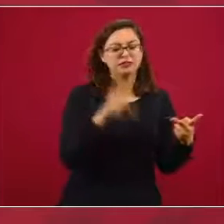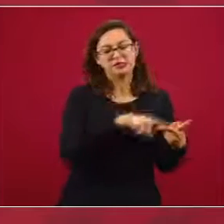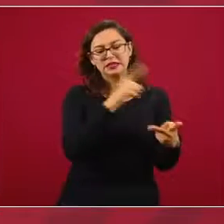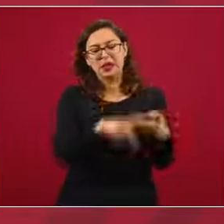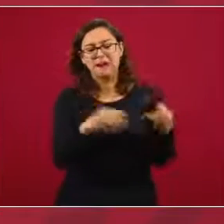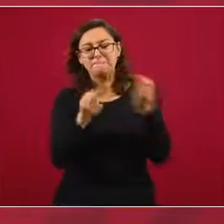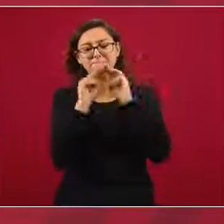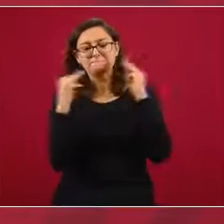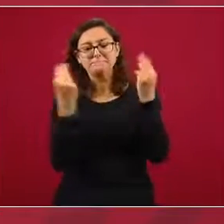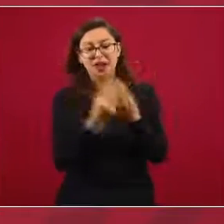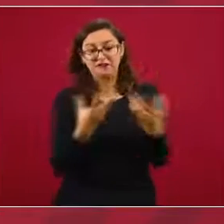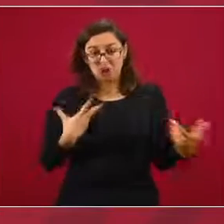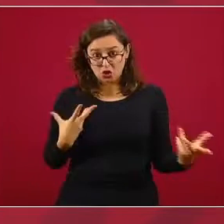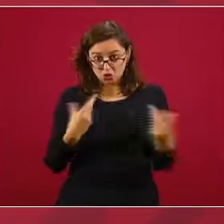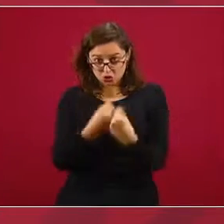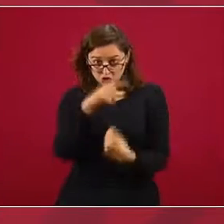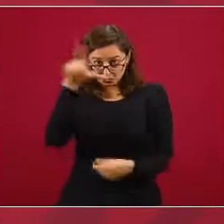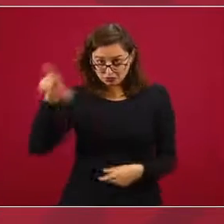delincuencia organizada.